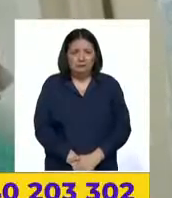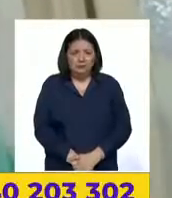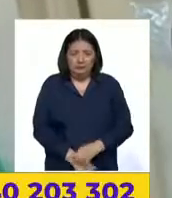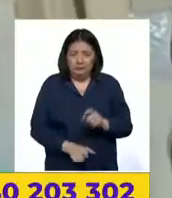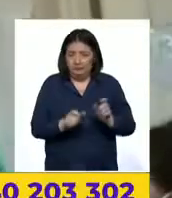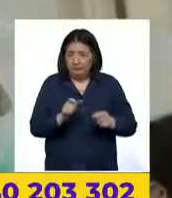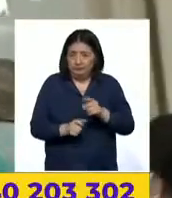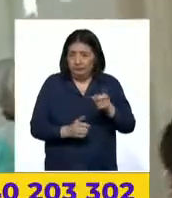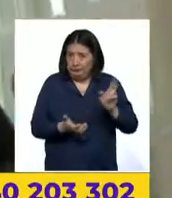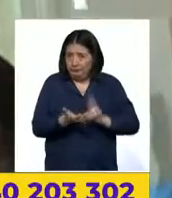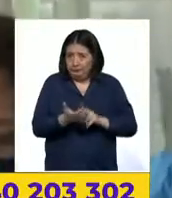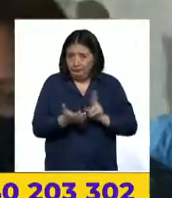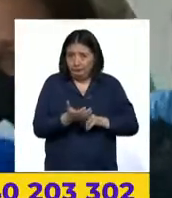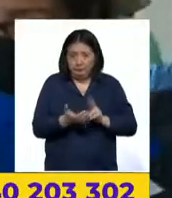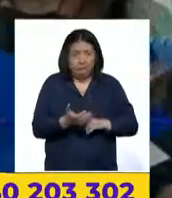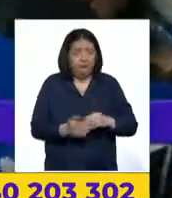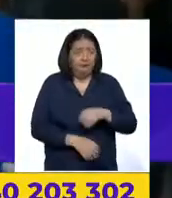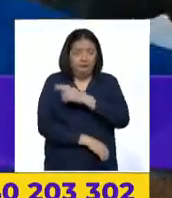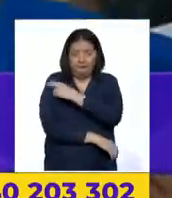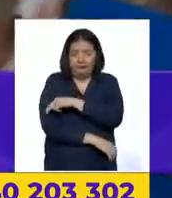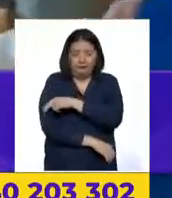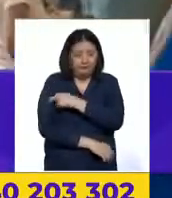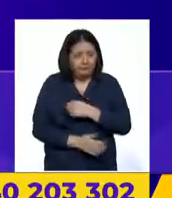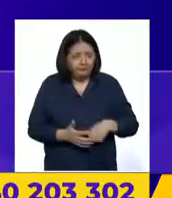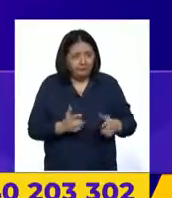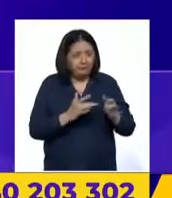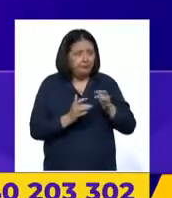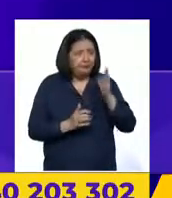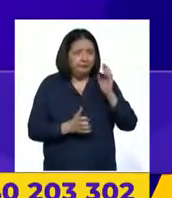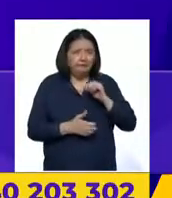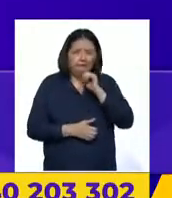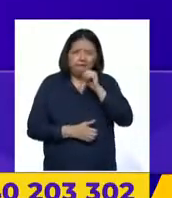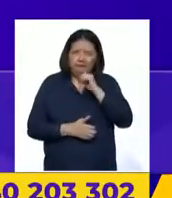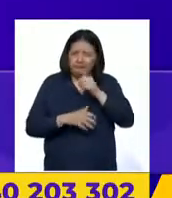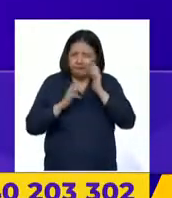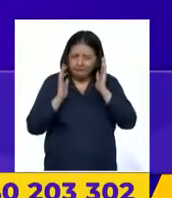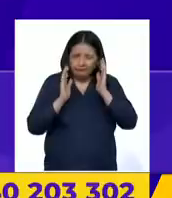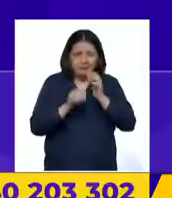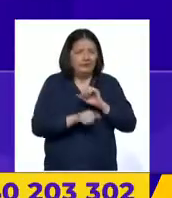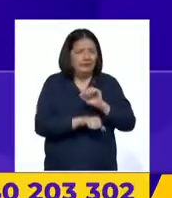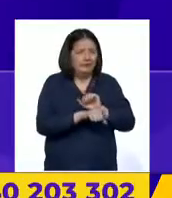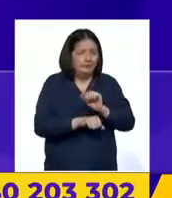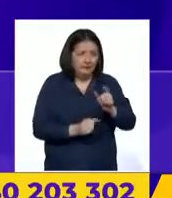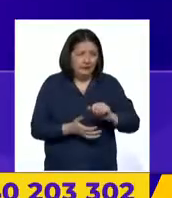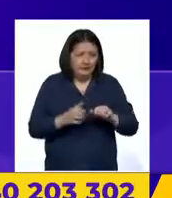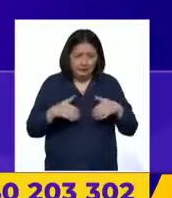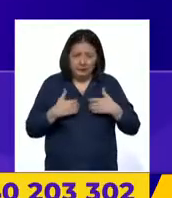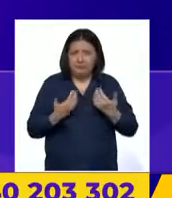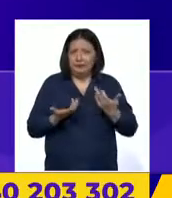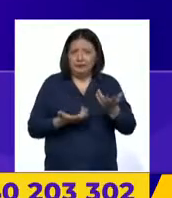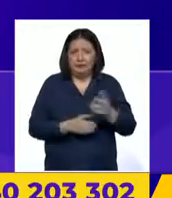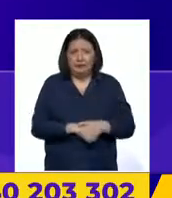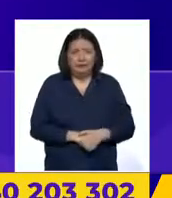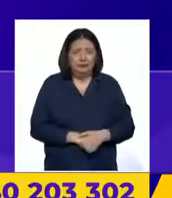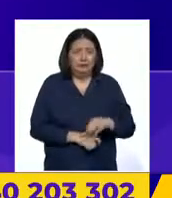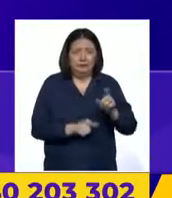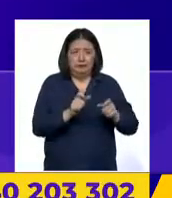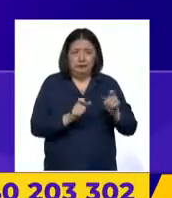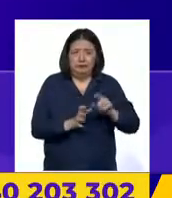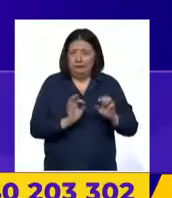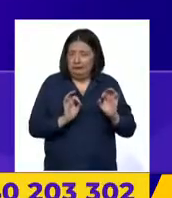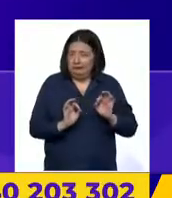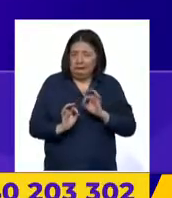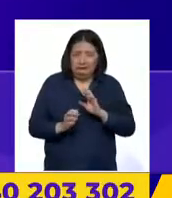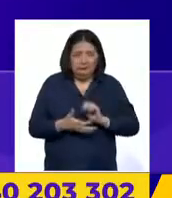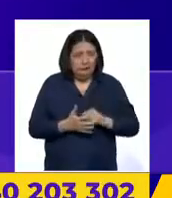Son pacientes asegurados del hospital de Bagliati que denuncian una falta de atención para poder acceder a una cita. Pacientes de riesgo,